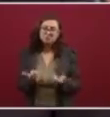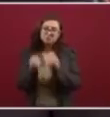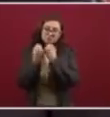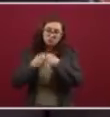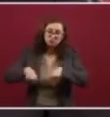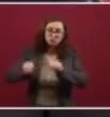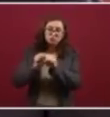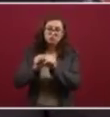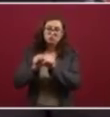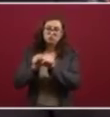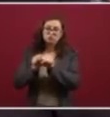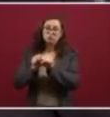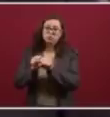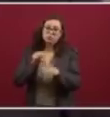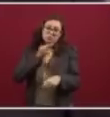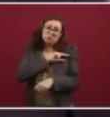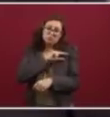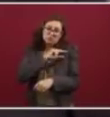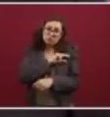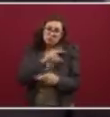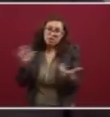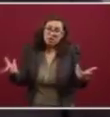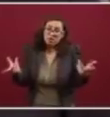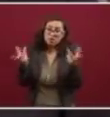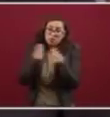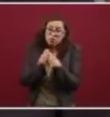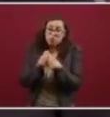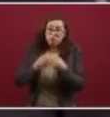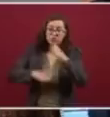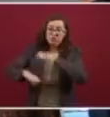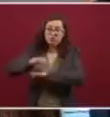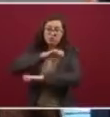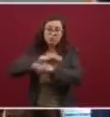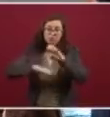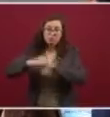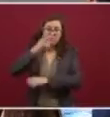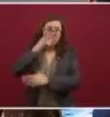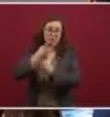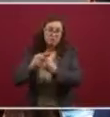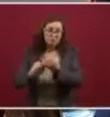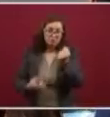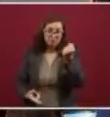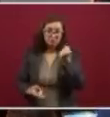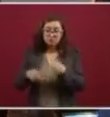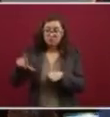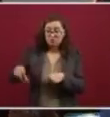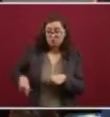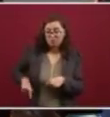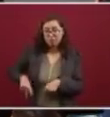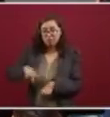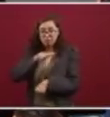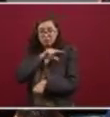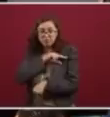con la iniciativa privada, una empresa mixta para producir fertilizantes.